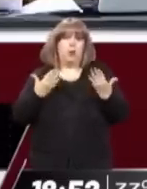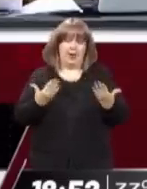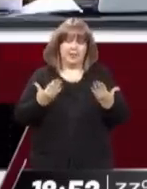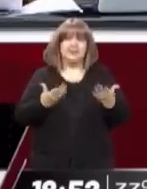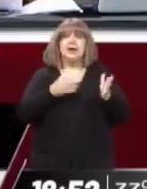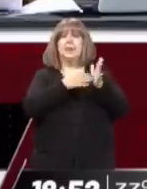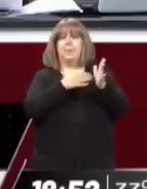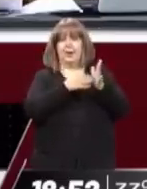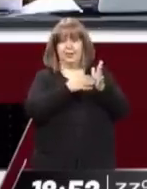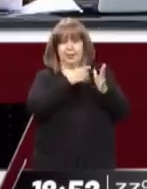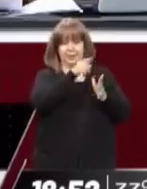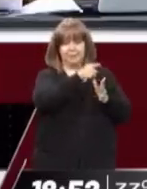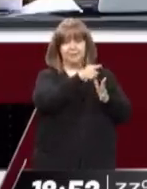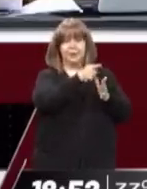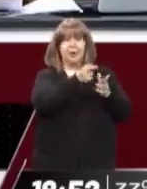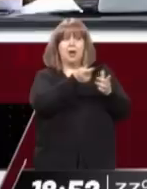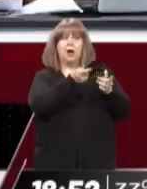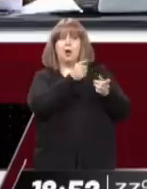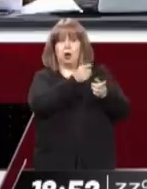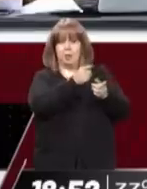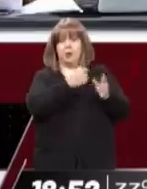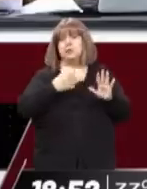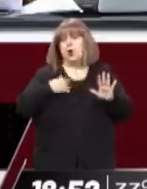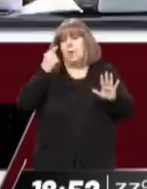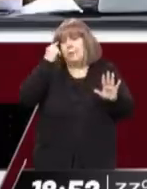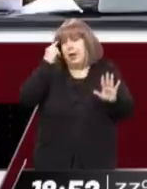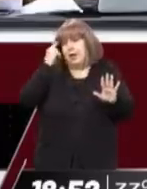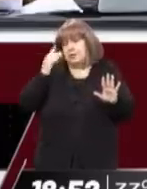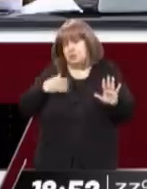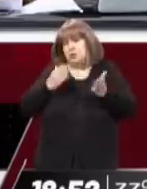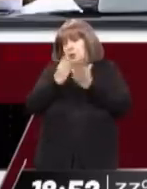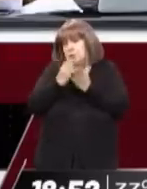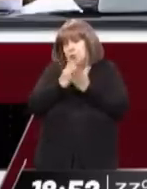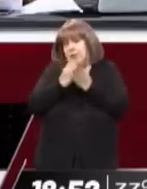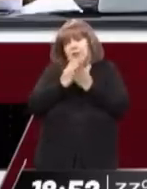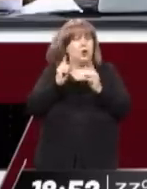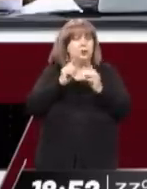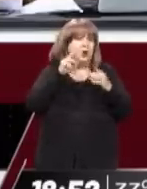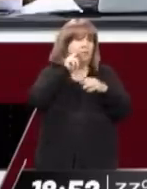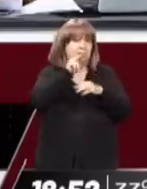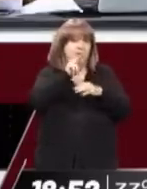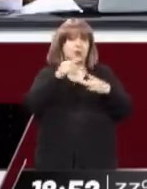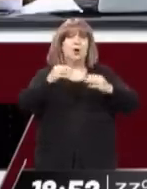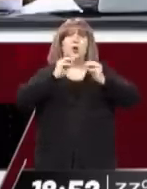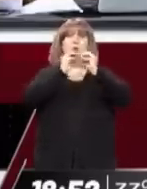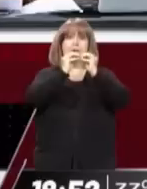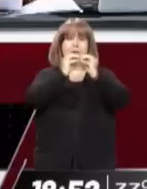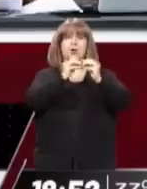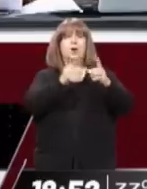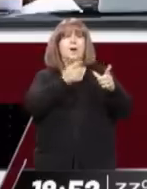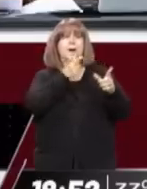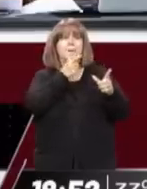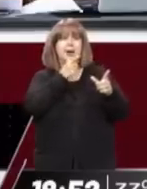estos chicos. Yo creo que, particularmente pienso, por lo que he estudiado del caso, que no